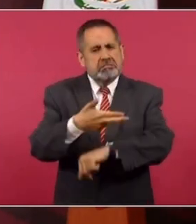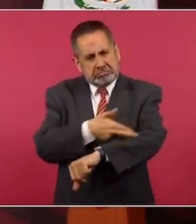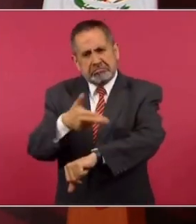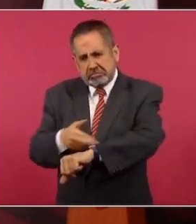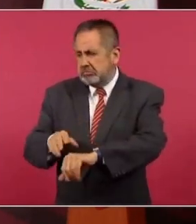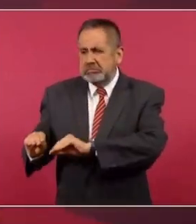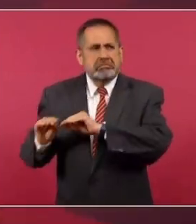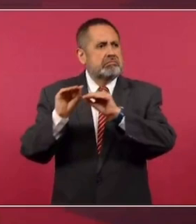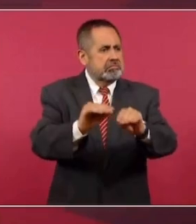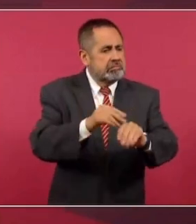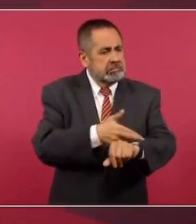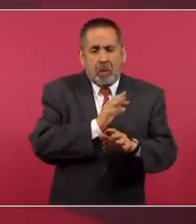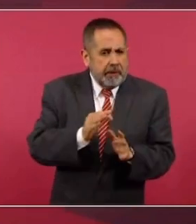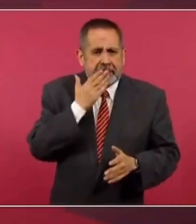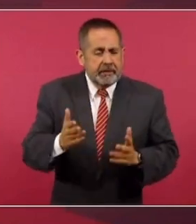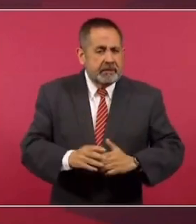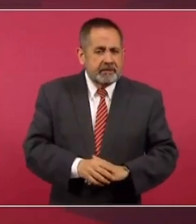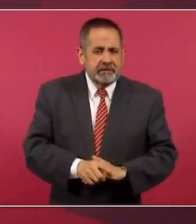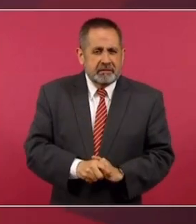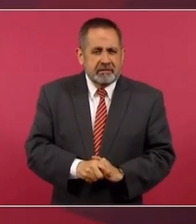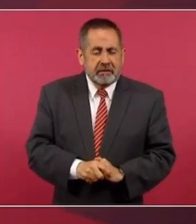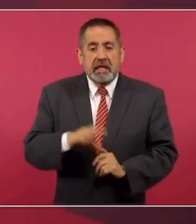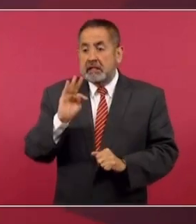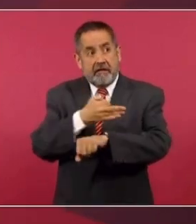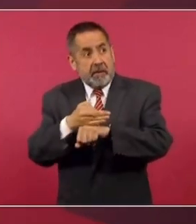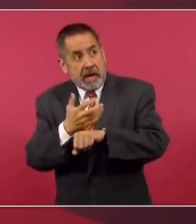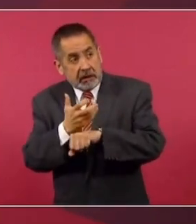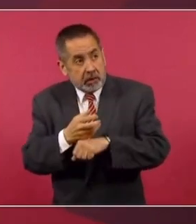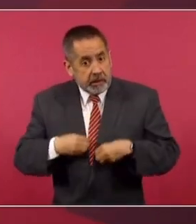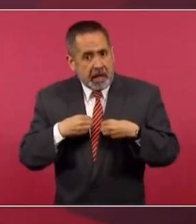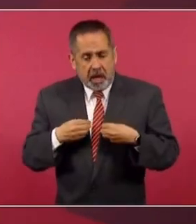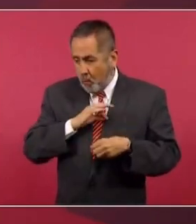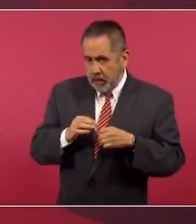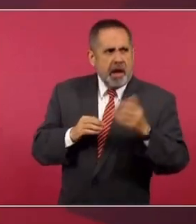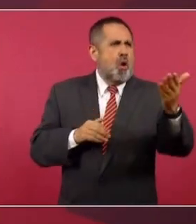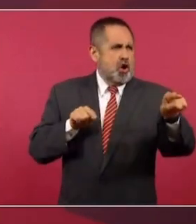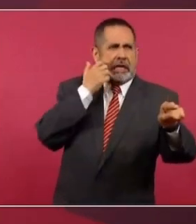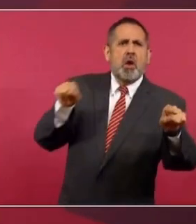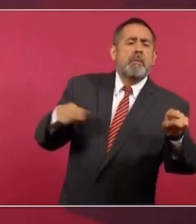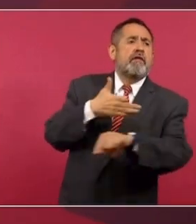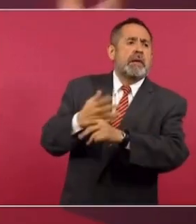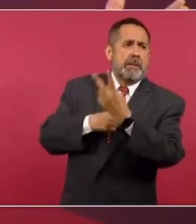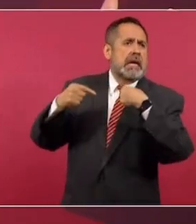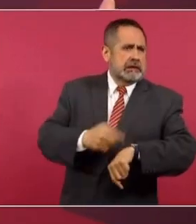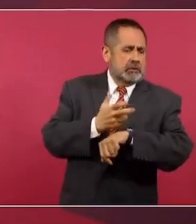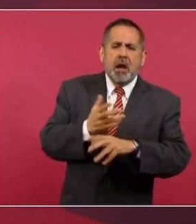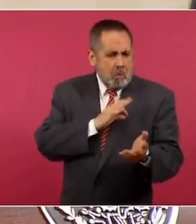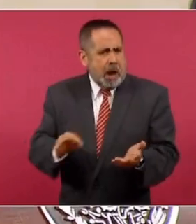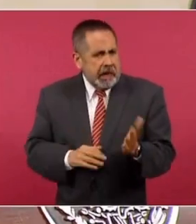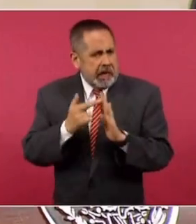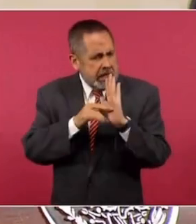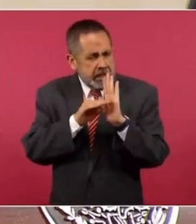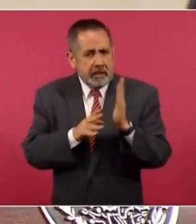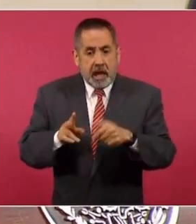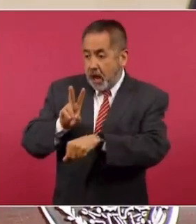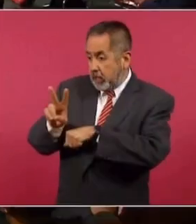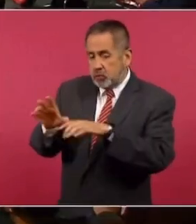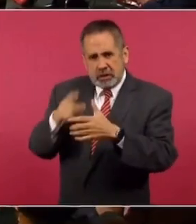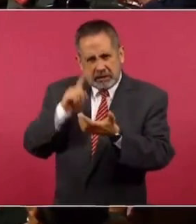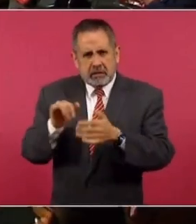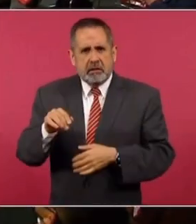hacer los trámites. Si hay un familiar en Estados Unidos que lo solicita, hay unos requisitos. Pero en el caso de